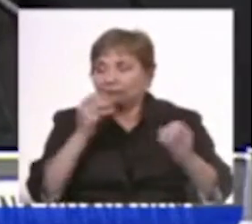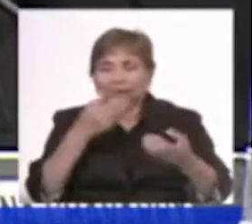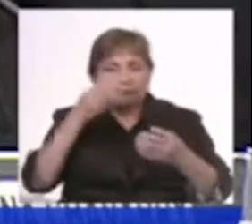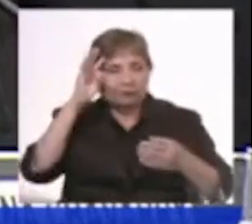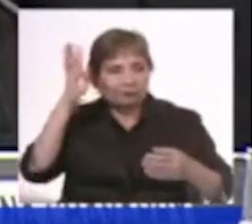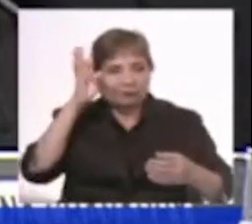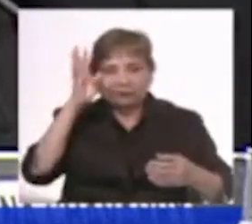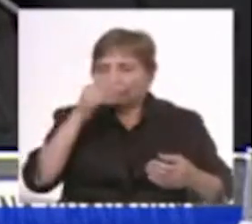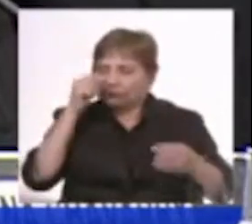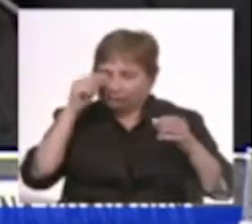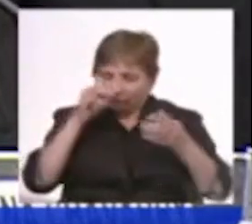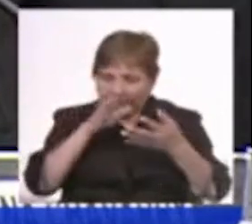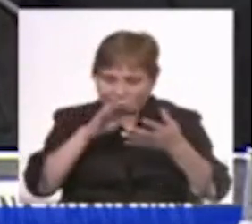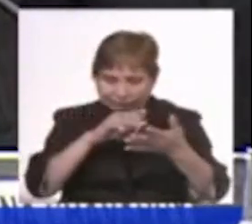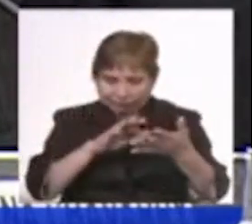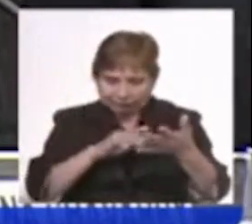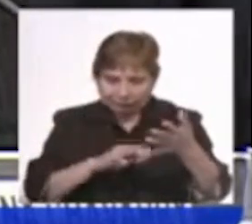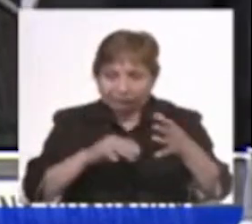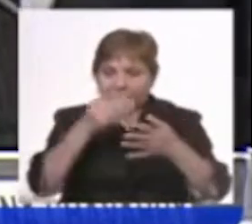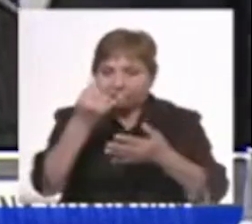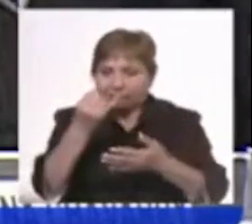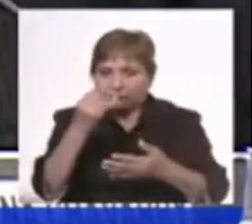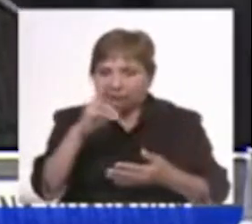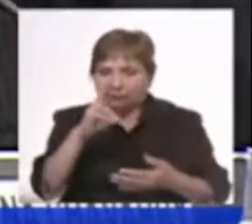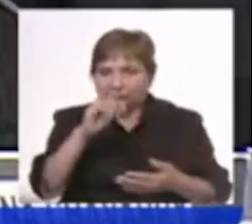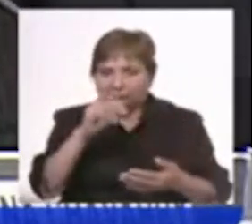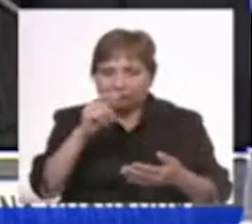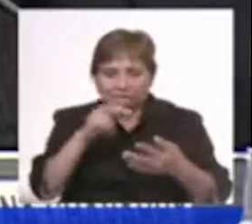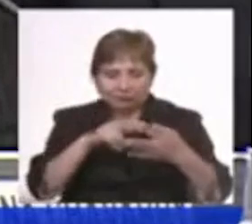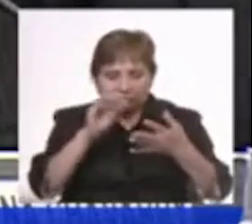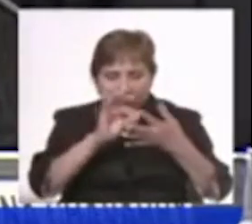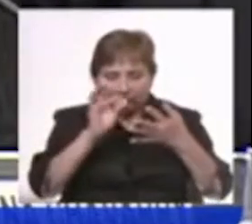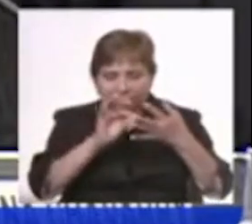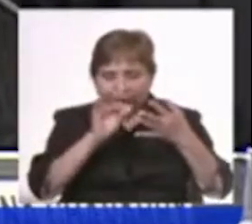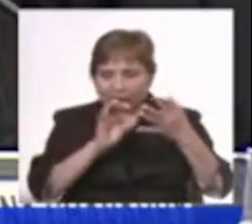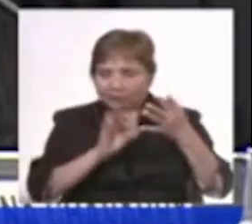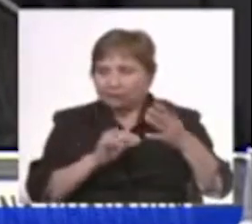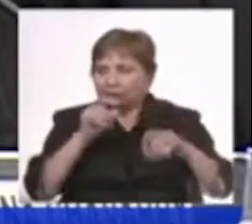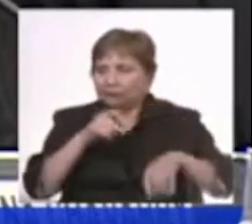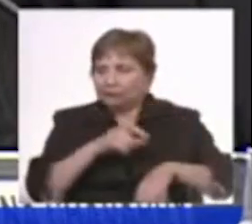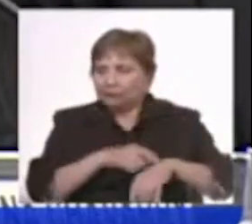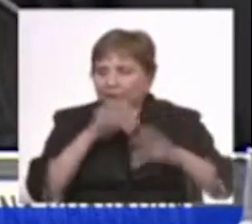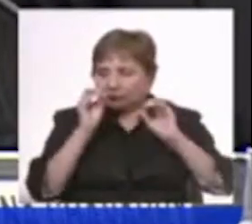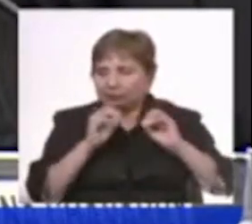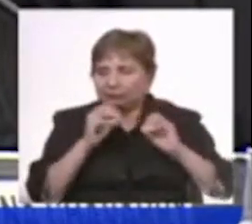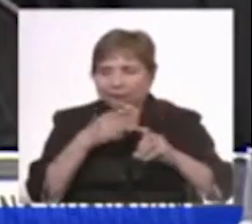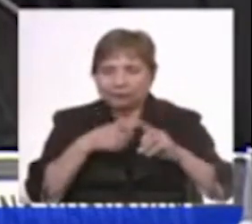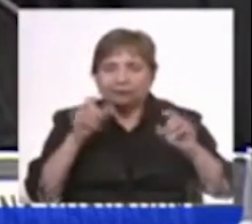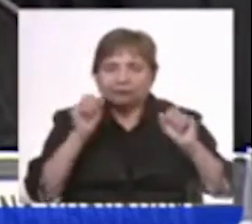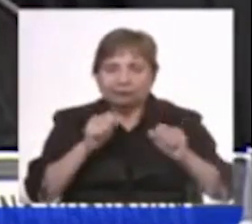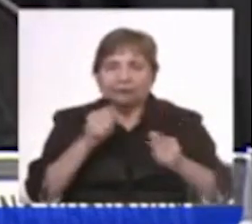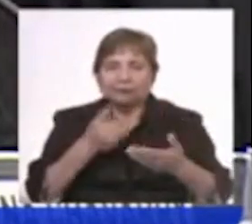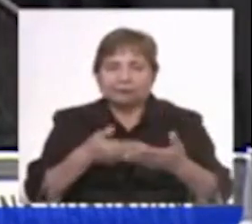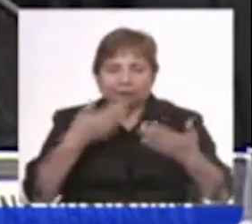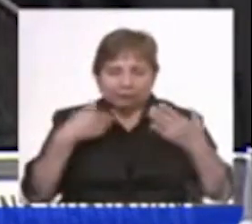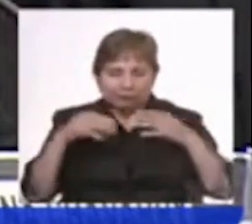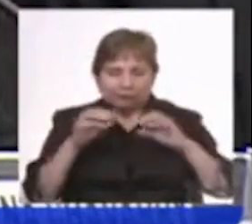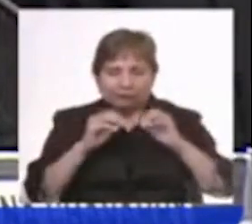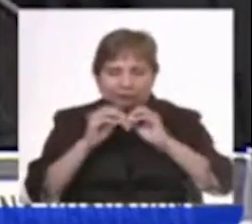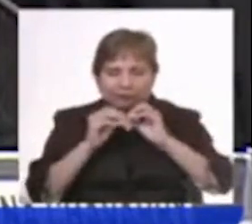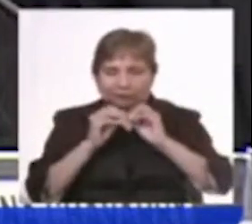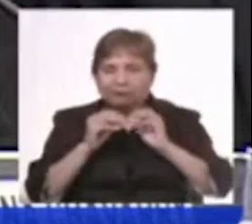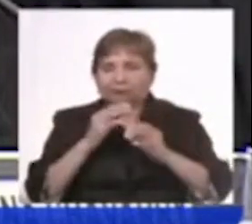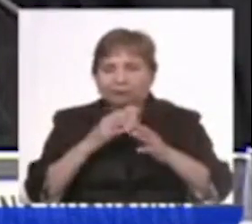inventar. Todo está inventado, solo falta aplicar en el punto y debido y el momento oportuno. Pero se han tomado ya las